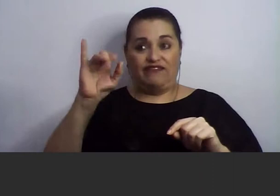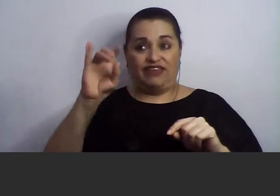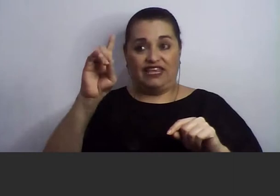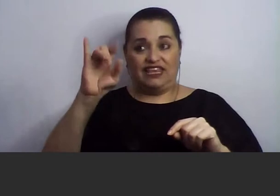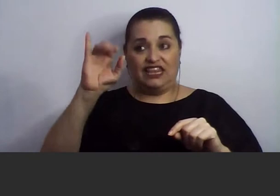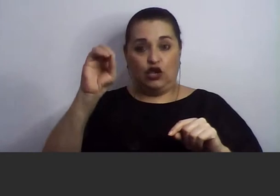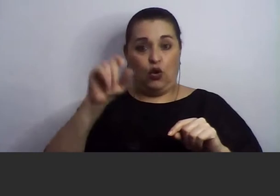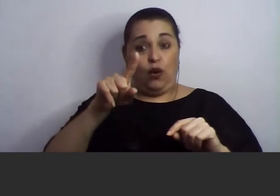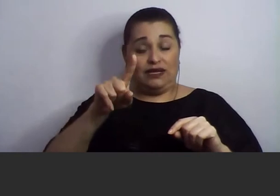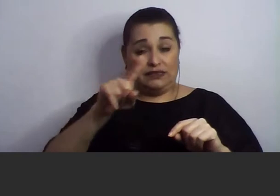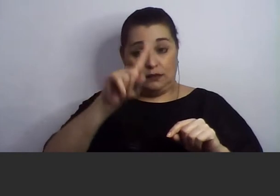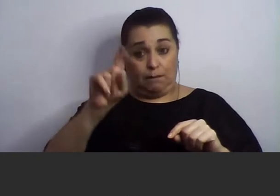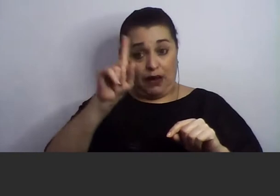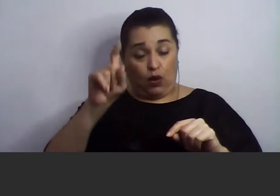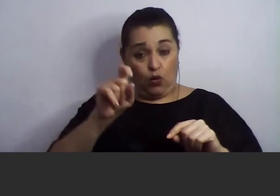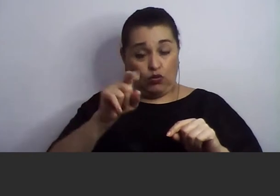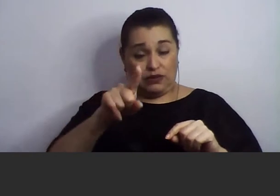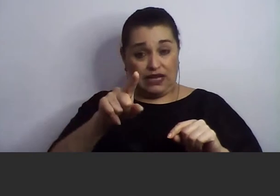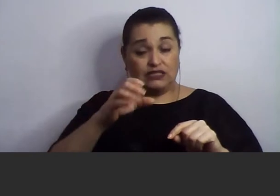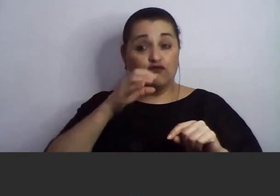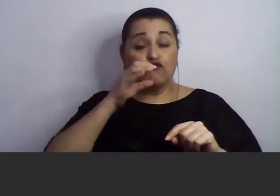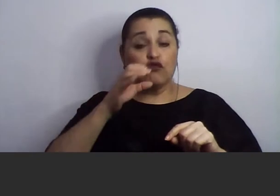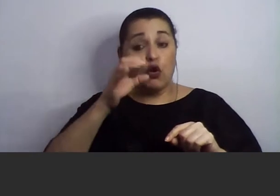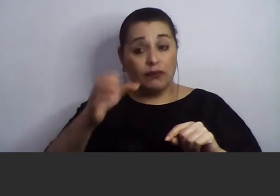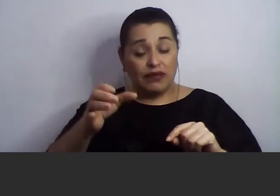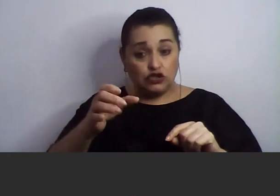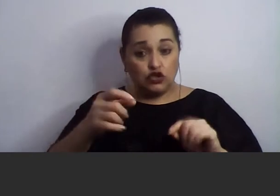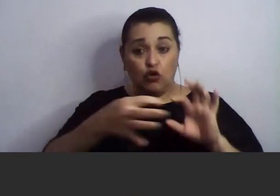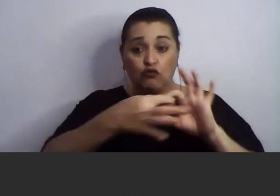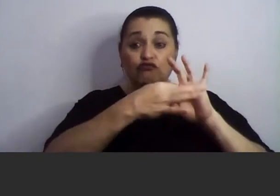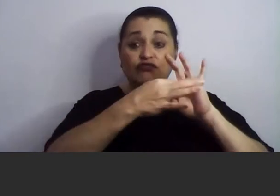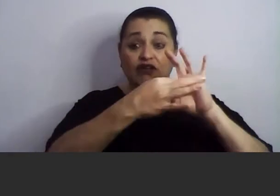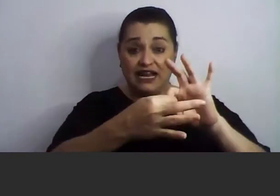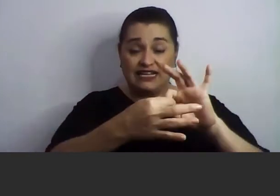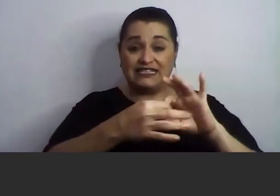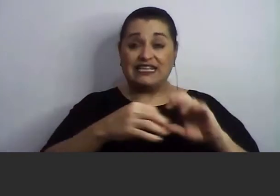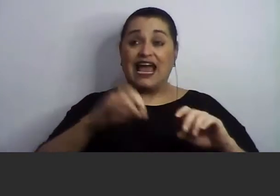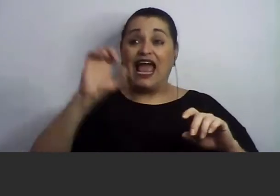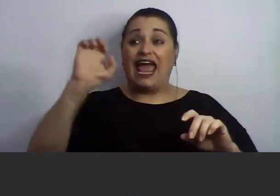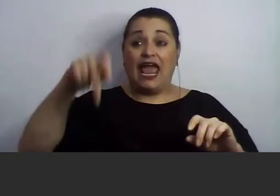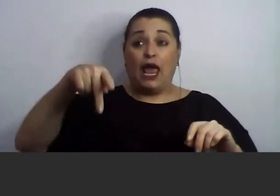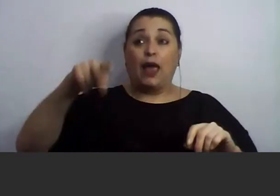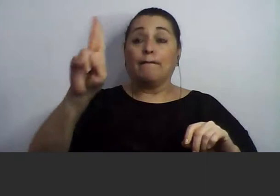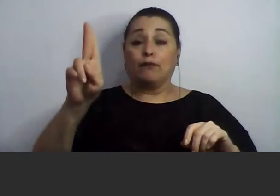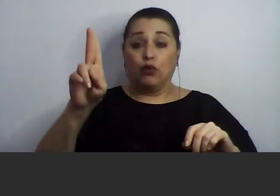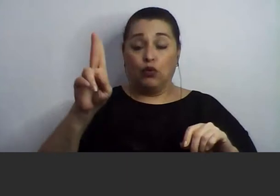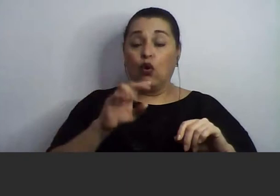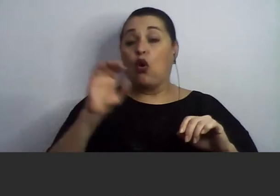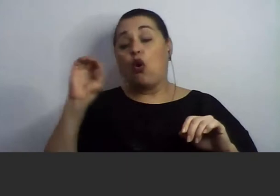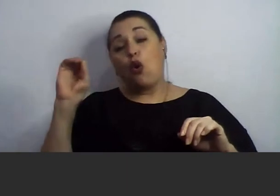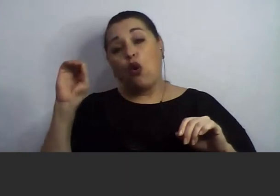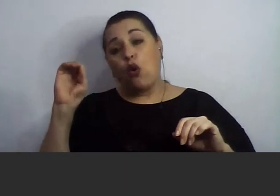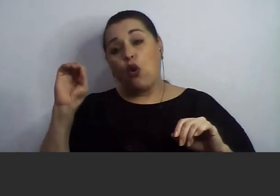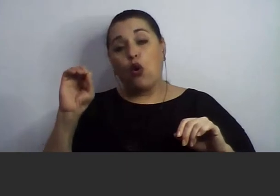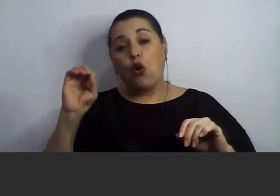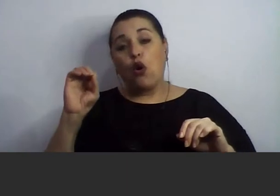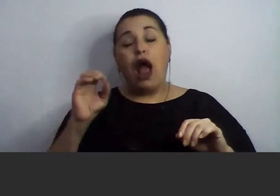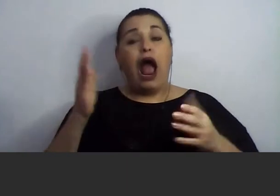preguntas perdón esas recomendaciones hacen referencia al EPO o son de de algunas